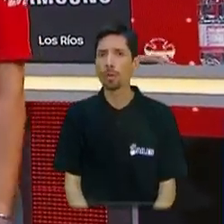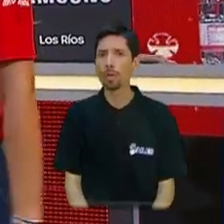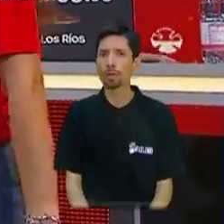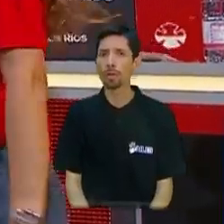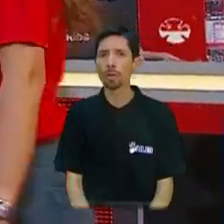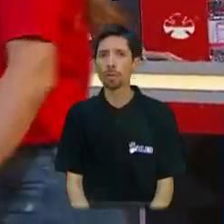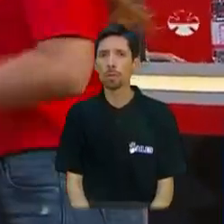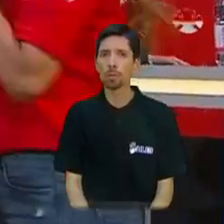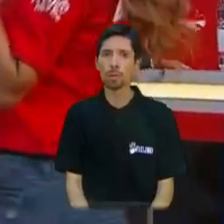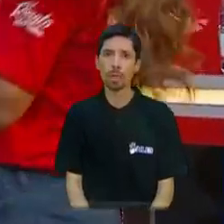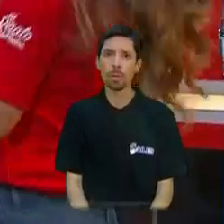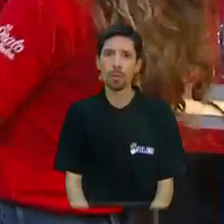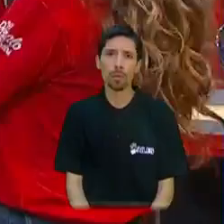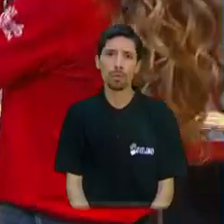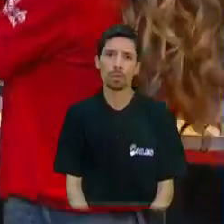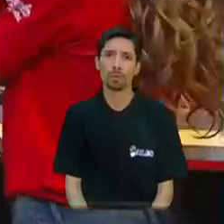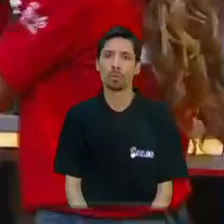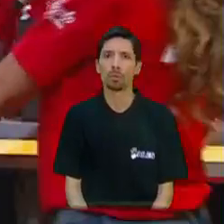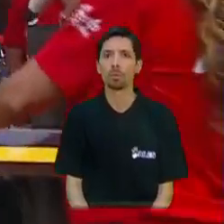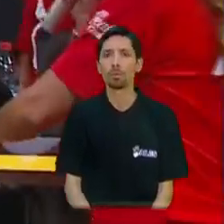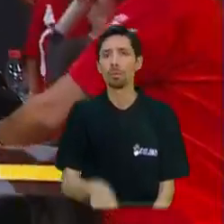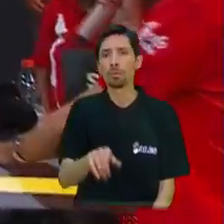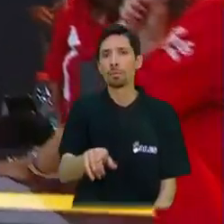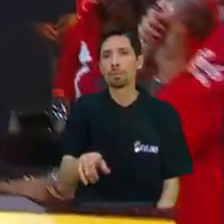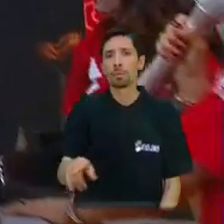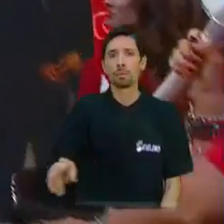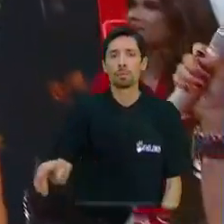noches. ¡Ahí